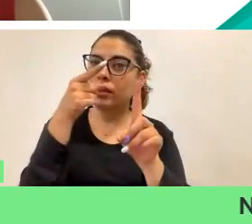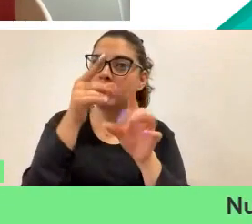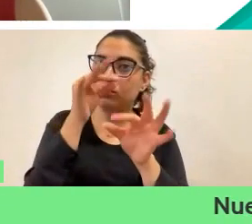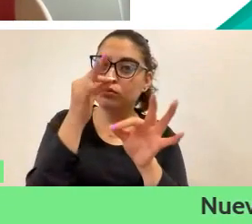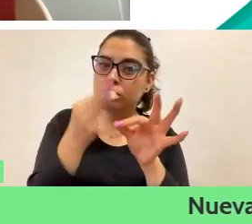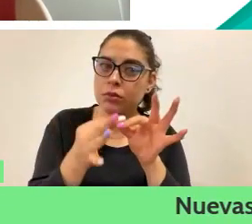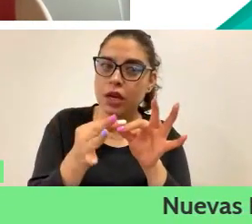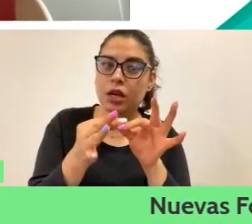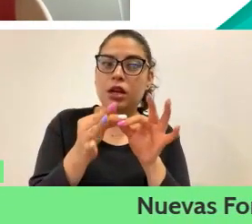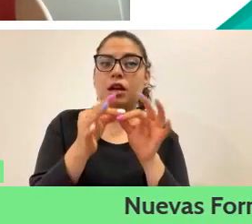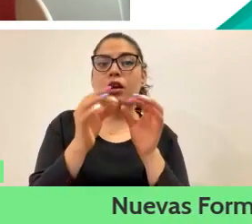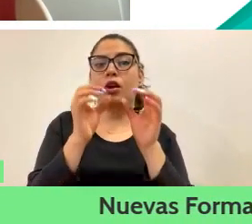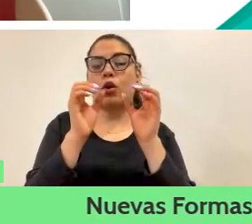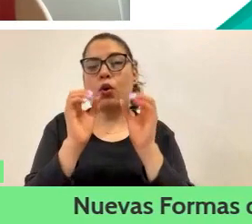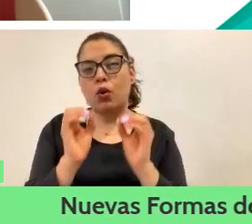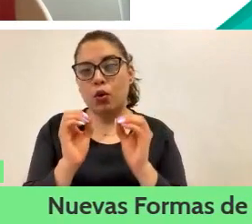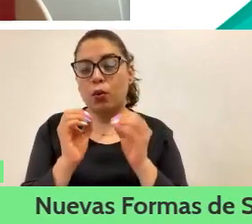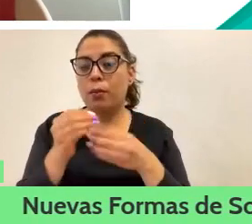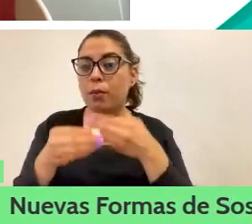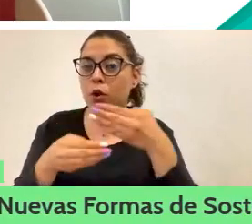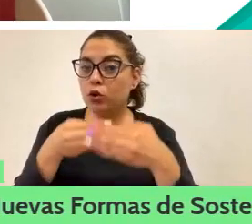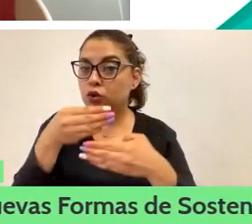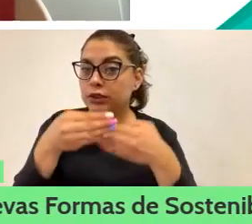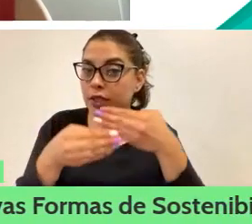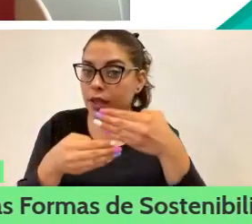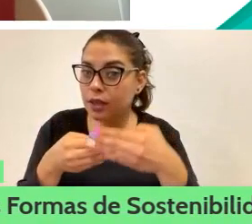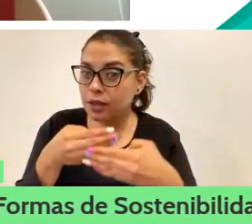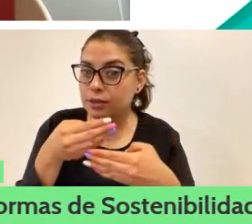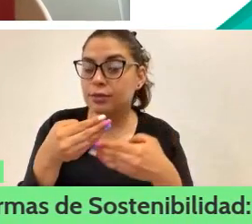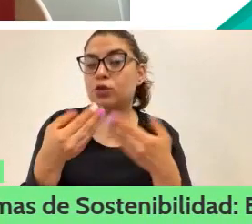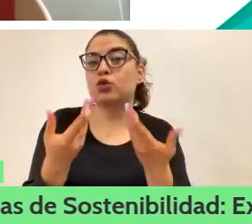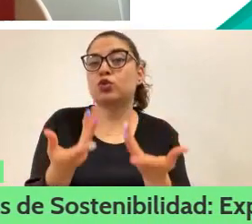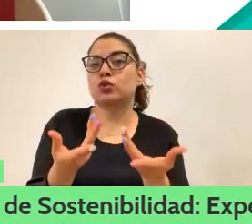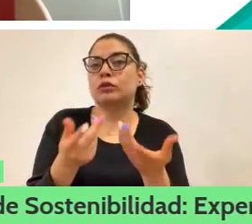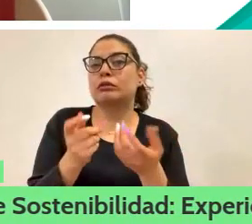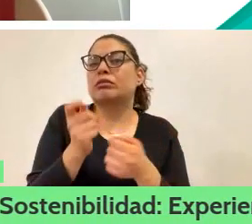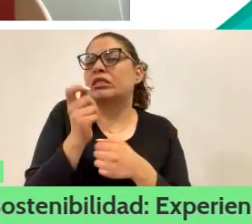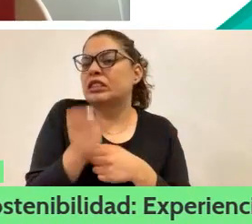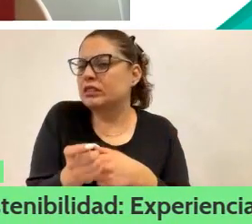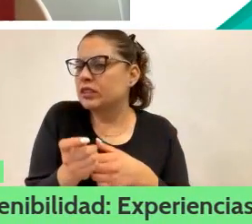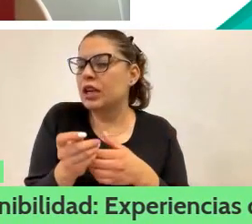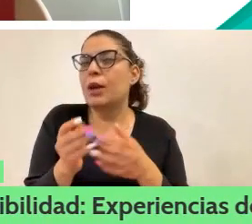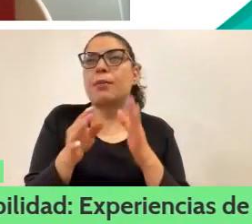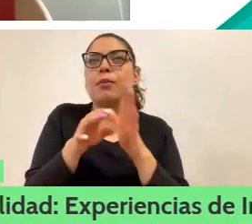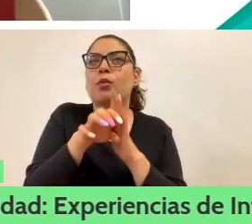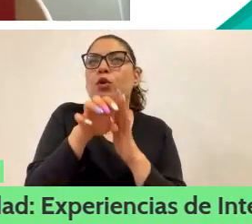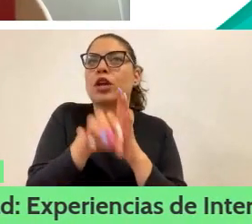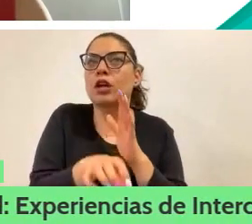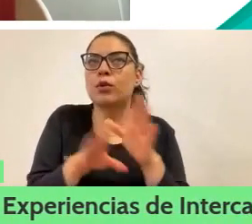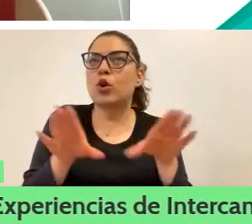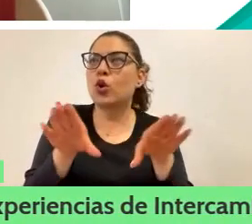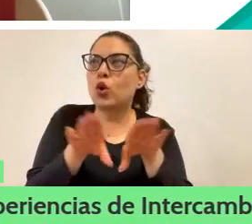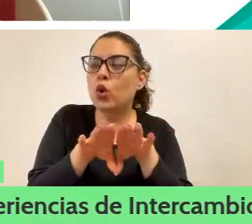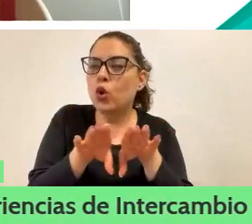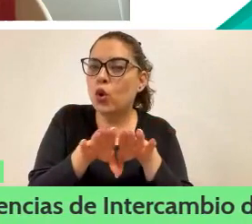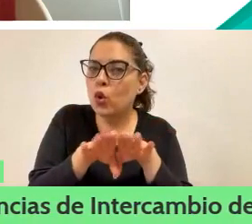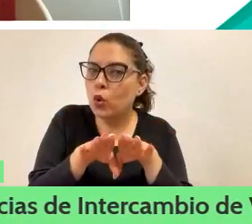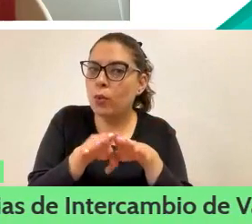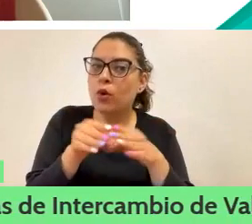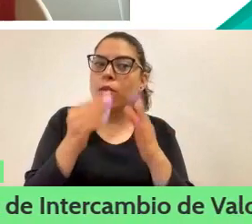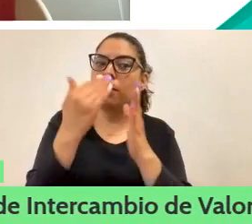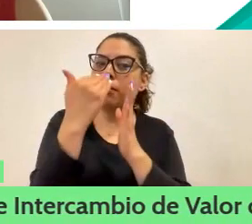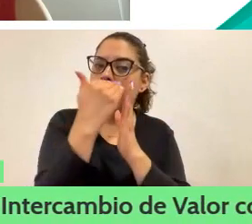tareas, a escribir sus procesos, cómo se hacen ciertas cosas, ¿no? Escribir un perfil para publicar en Idealistas y